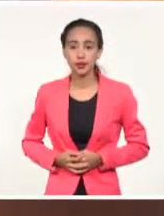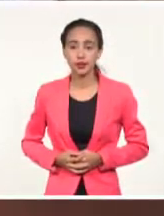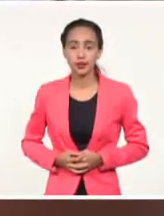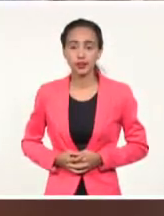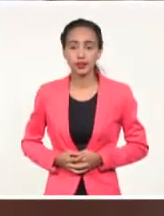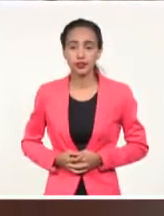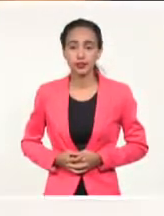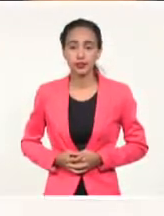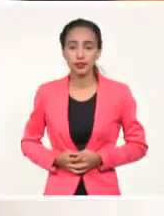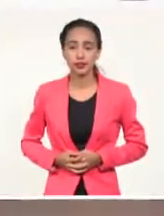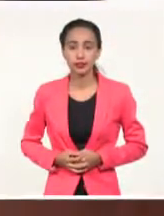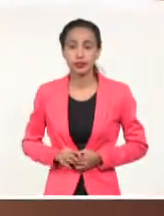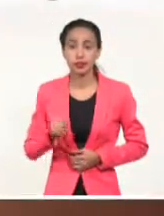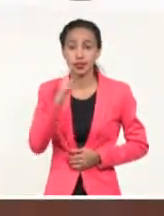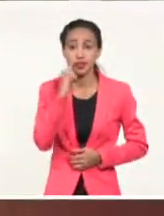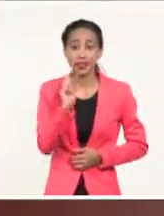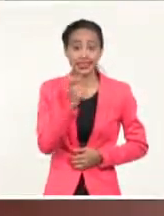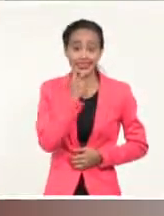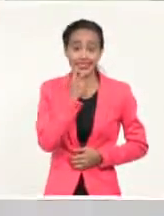Bromeando y entre risas,